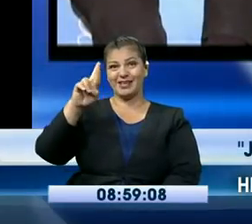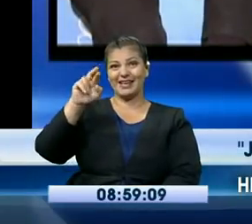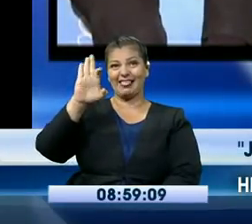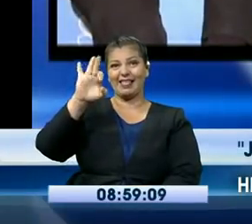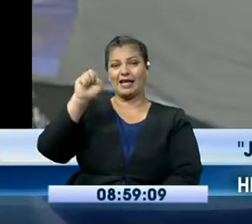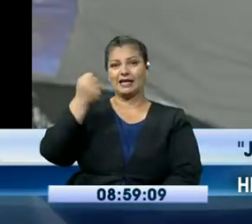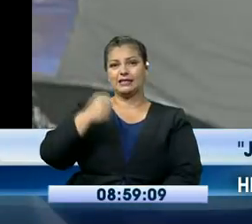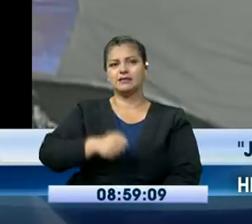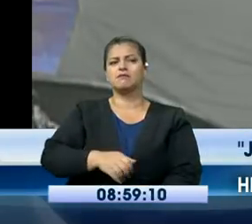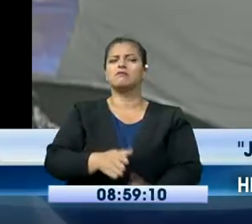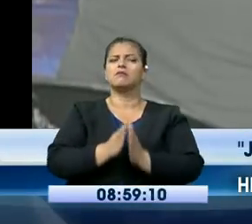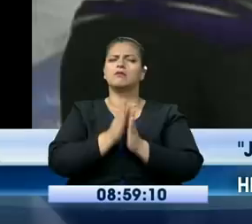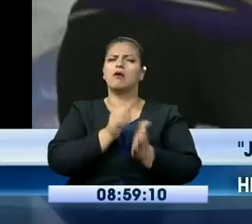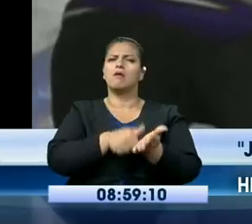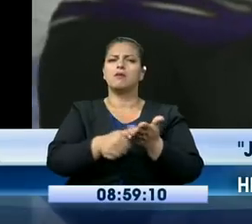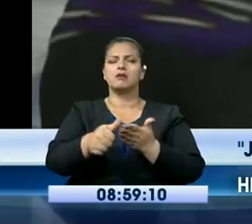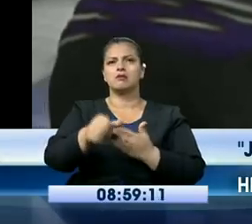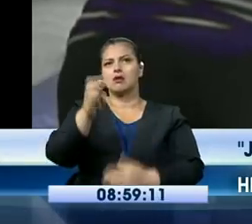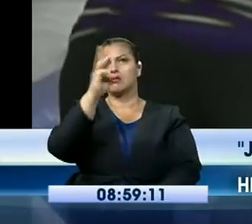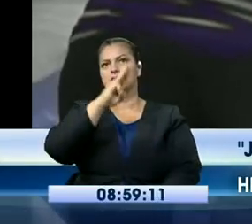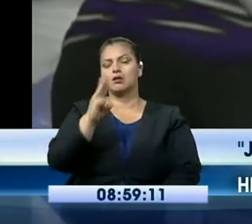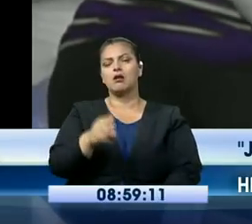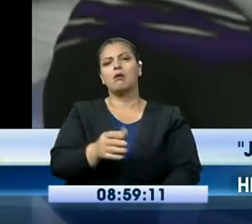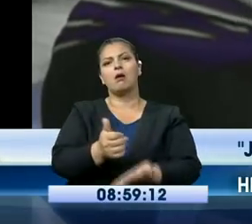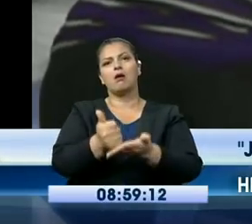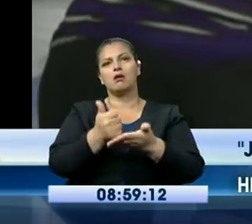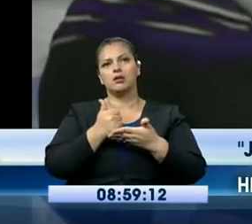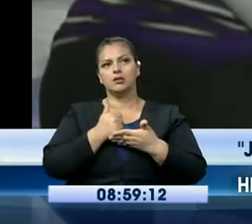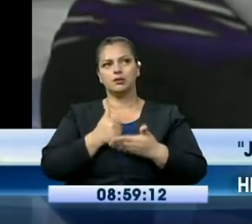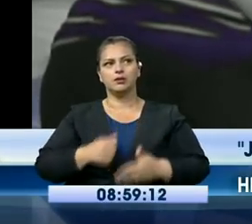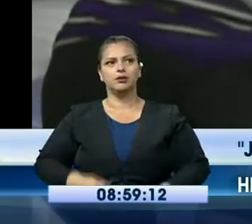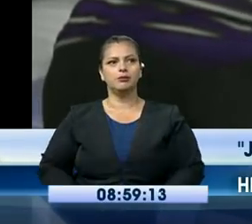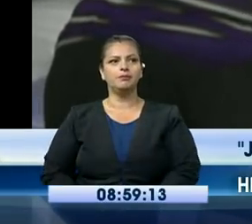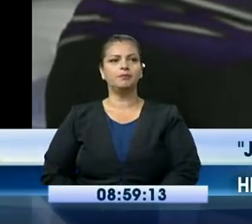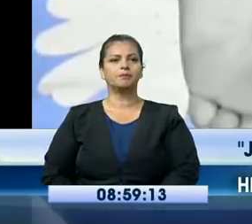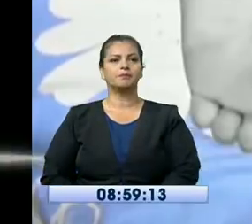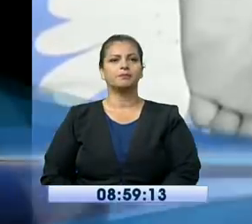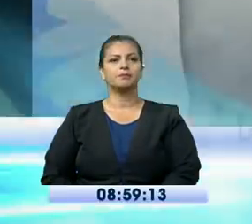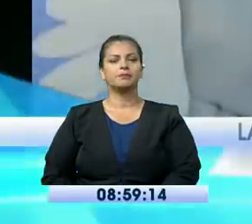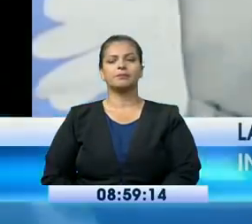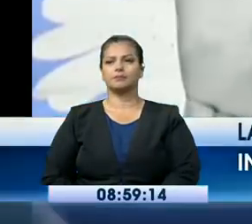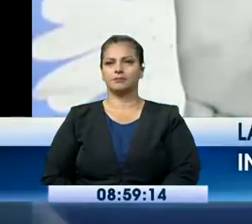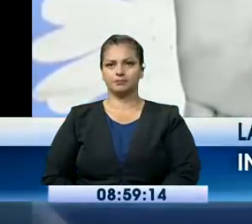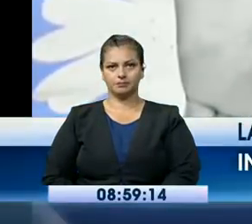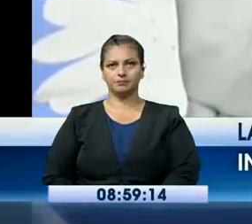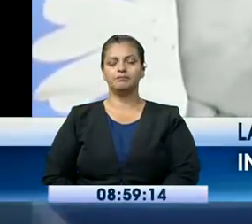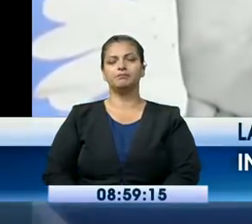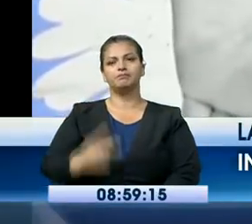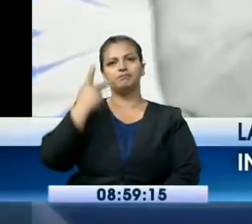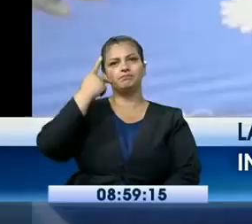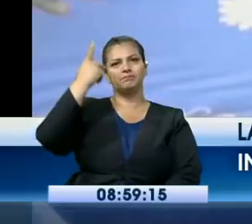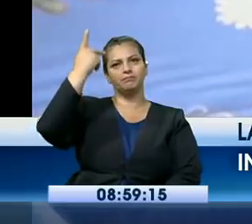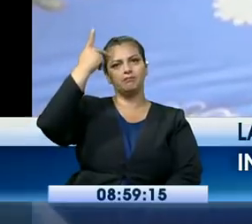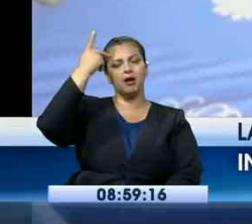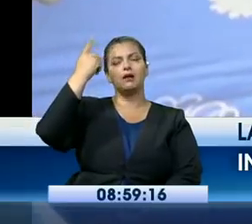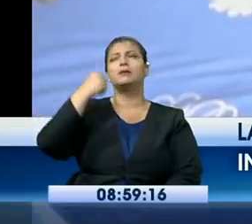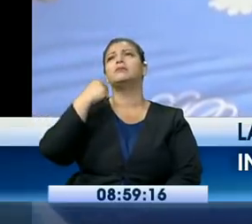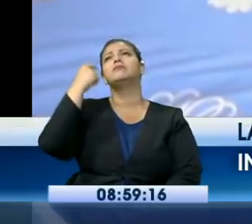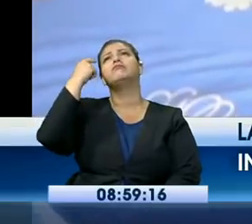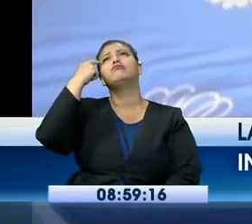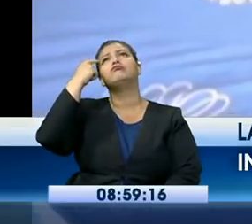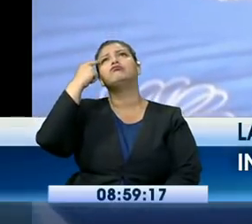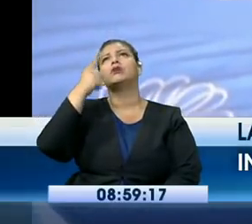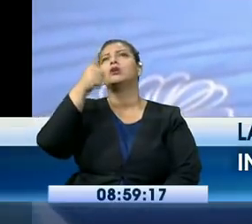las esperanzas no han muerto y están convencidos de que con la mano de dios y por supuesto la ayuda